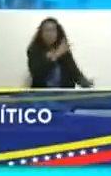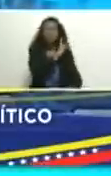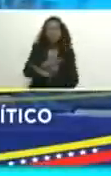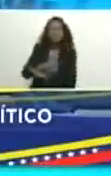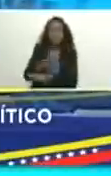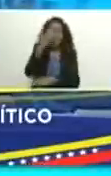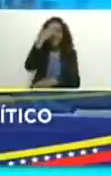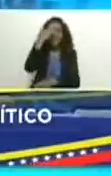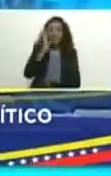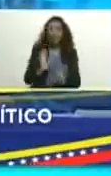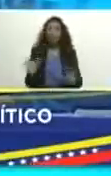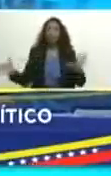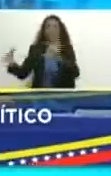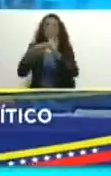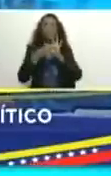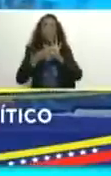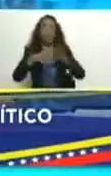Vamos a unir